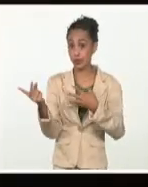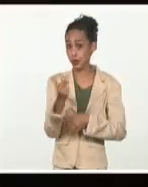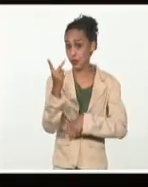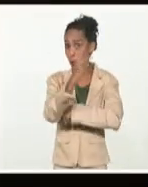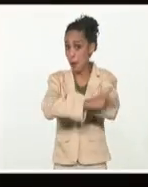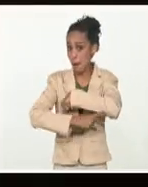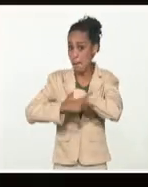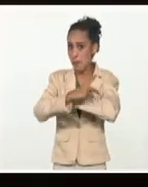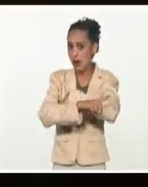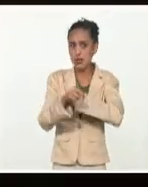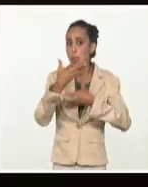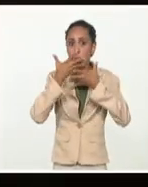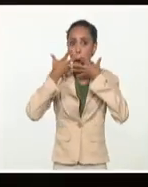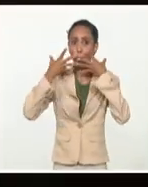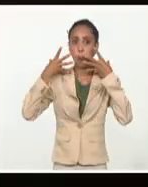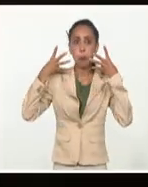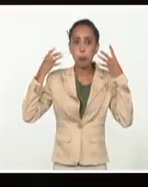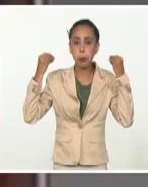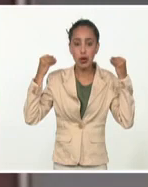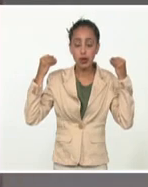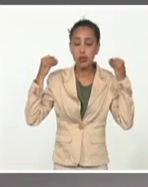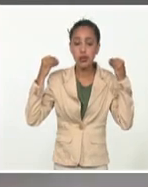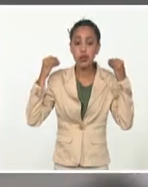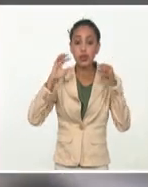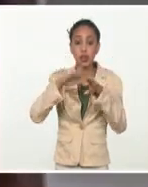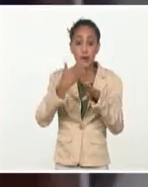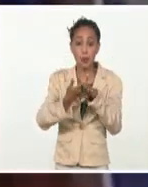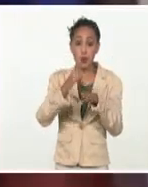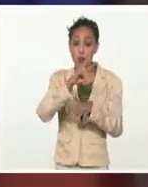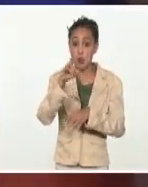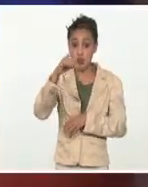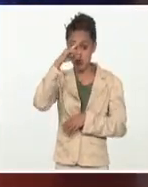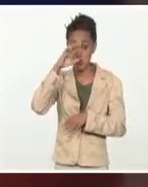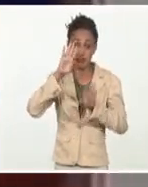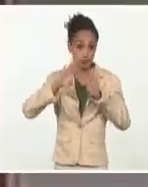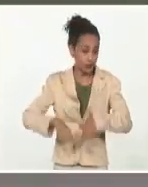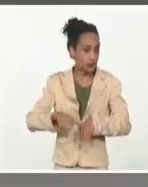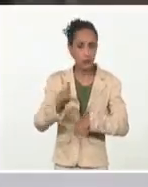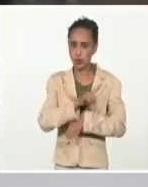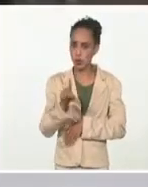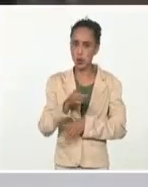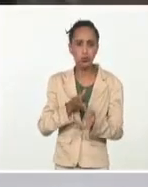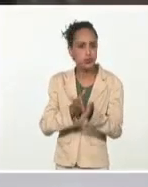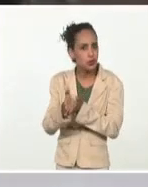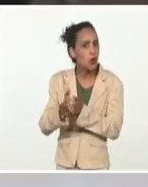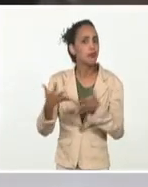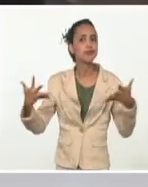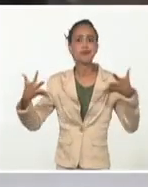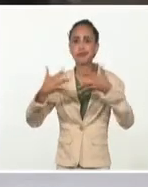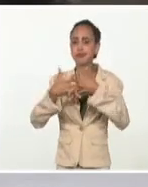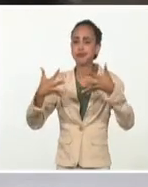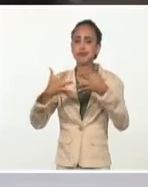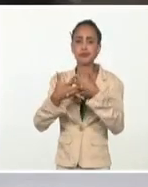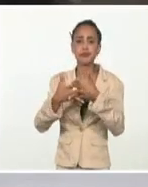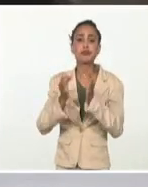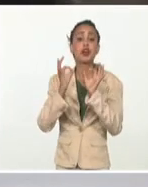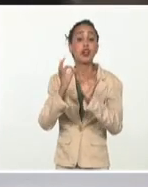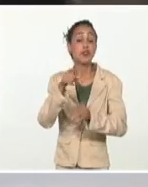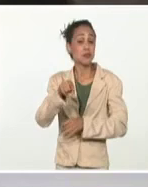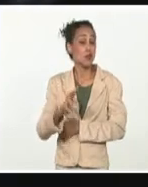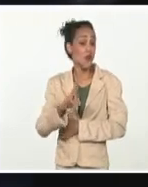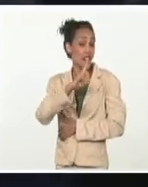no desaparecieron con la caída de la Unión Soviética y fueron reafirmados por sus